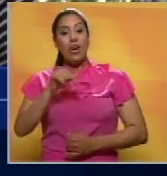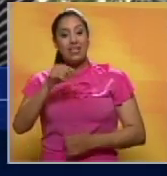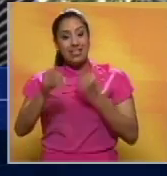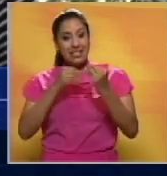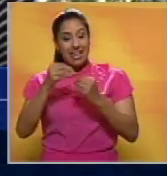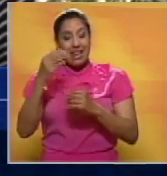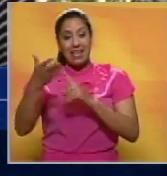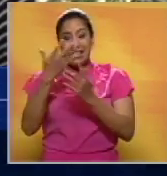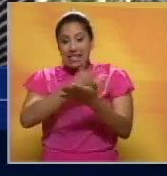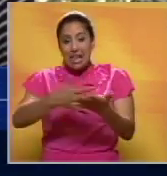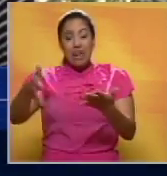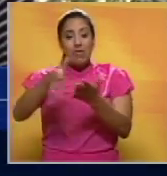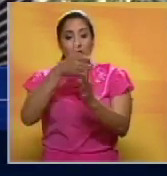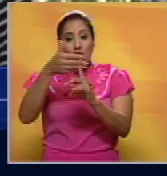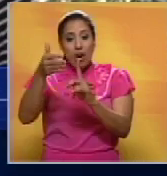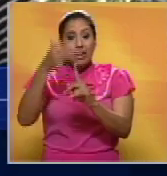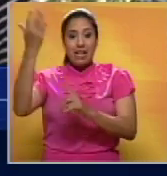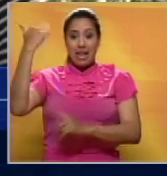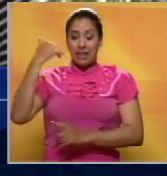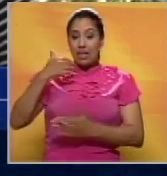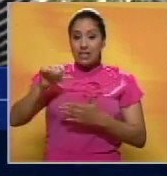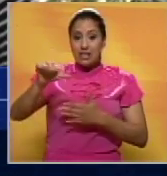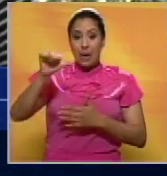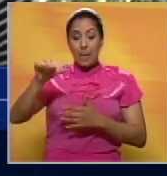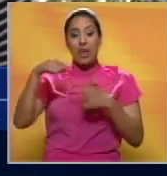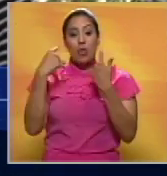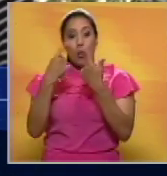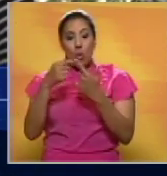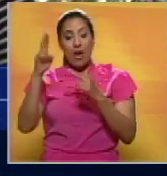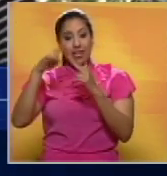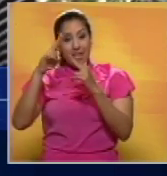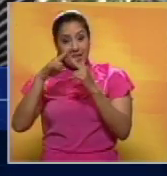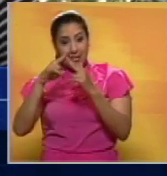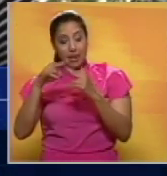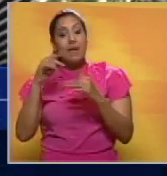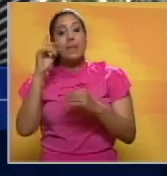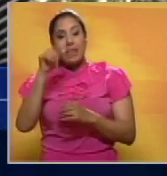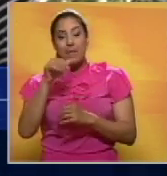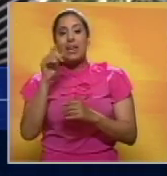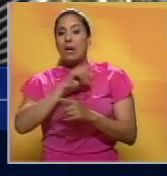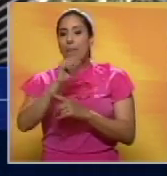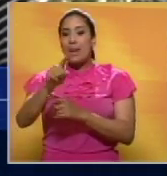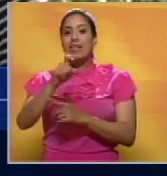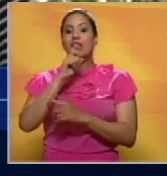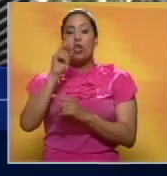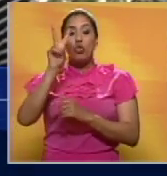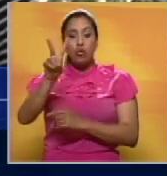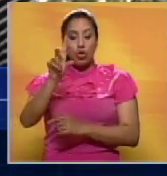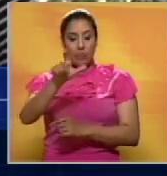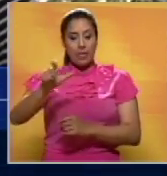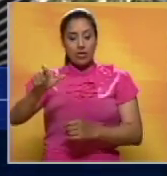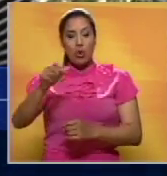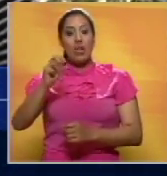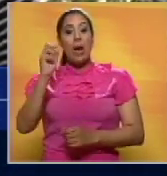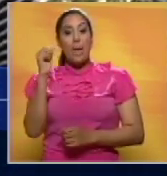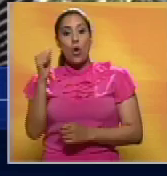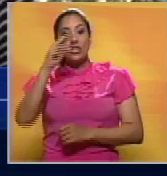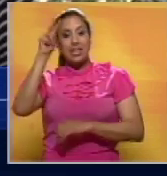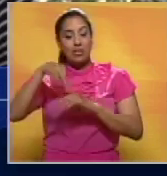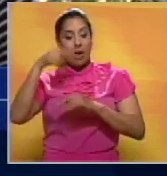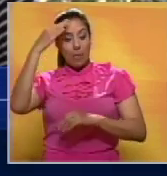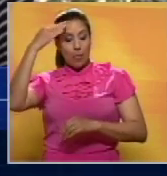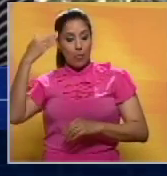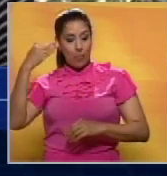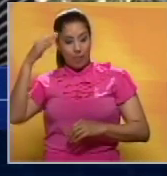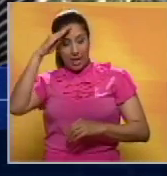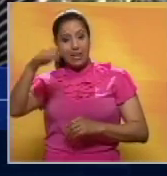hechos de sangre registrados recientemente en Palmira, Capacho Nuevo y Tucapé, fueron imputados 2 efectivos de la PNB, un funcionario